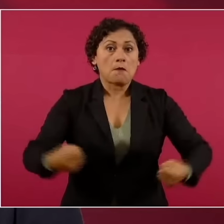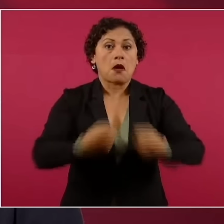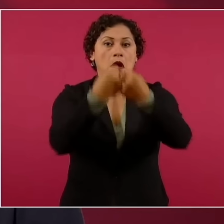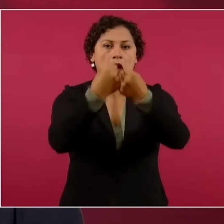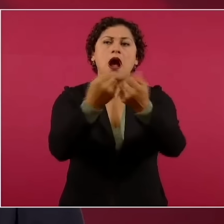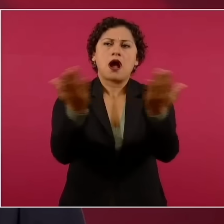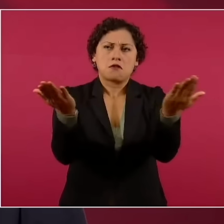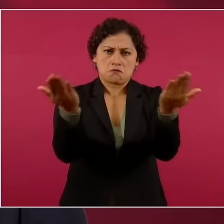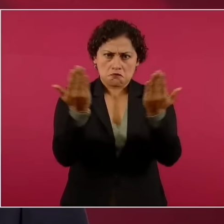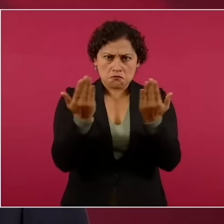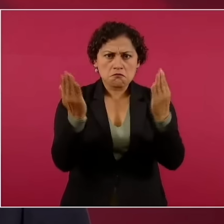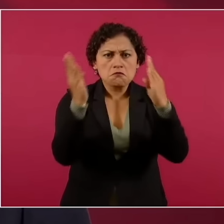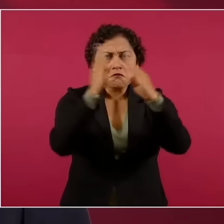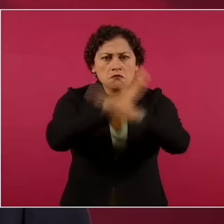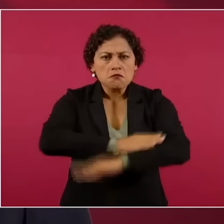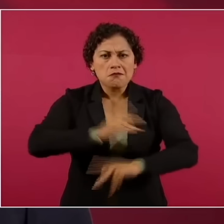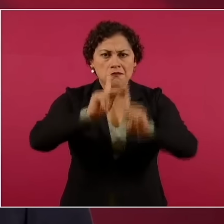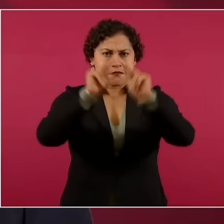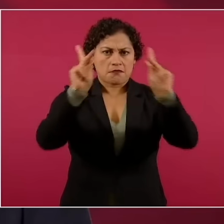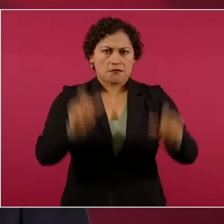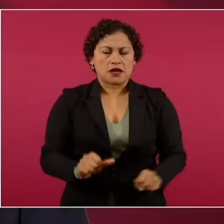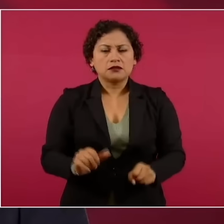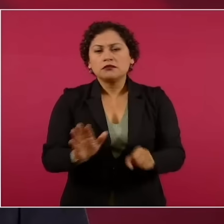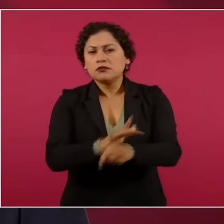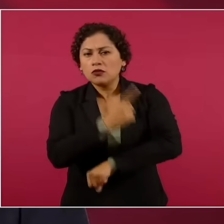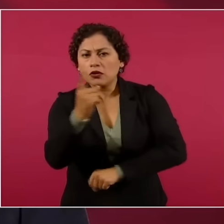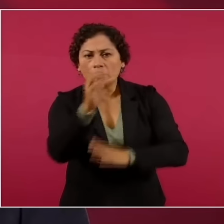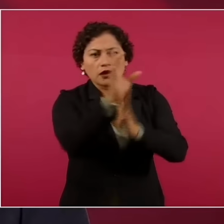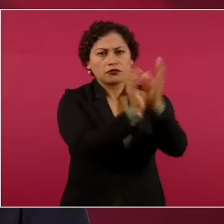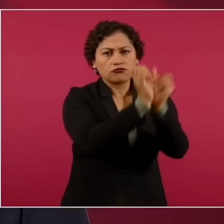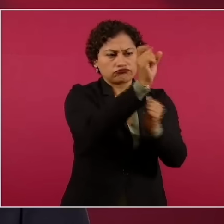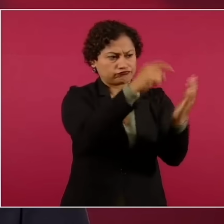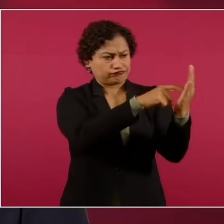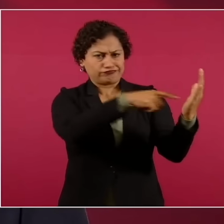Además, es un mandato constitucional.